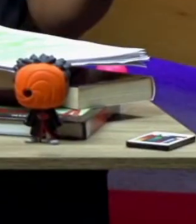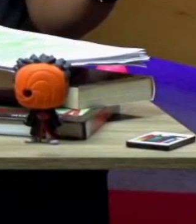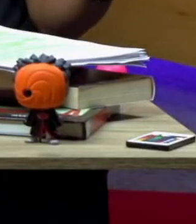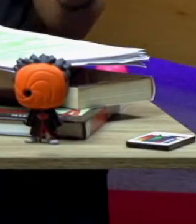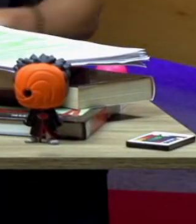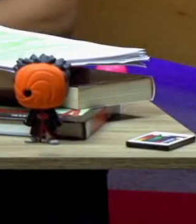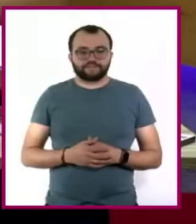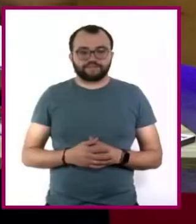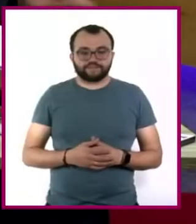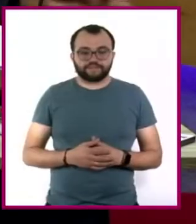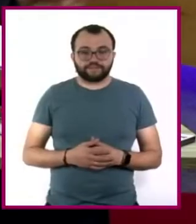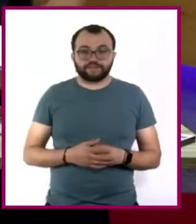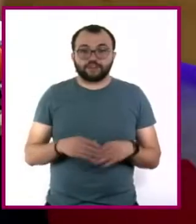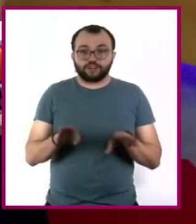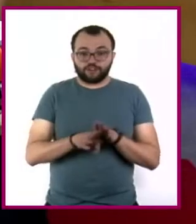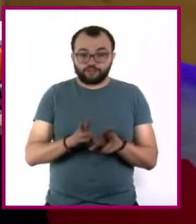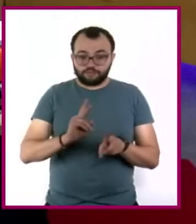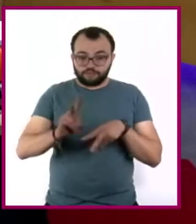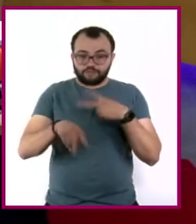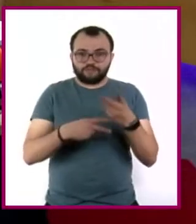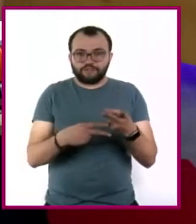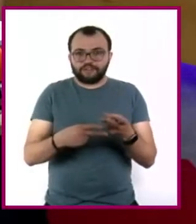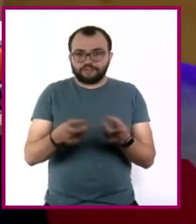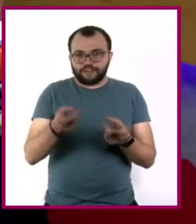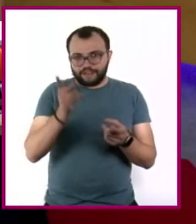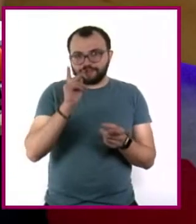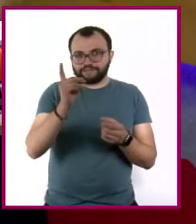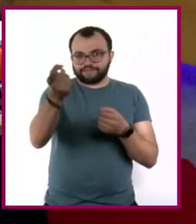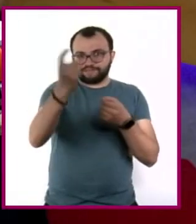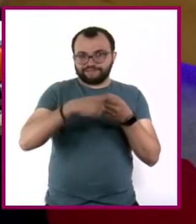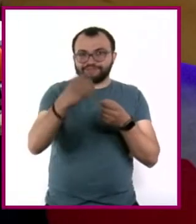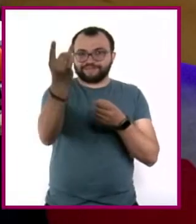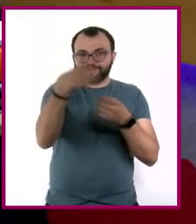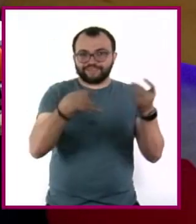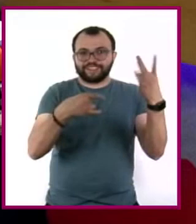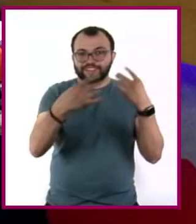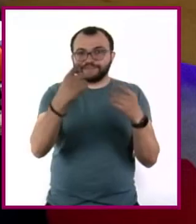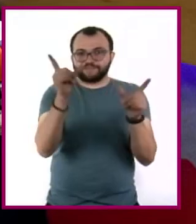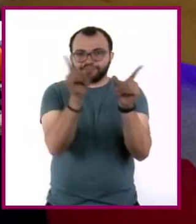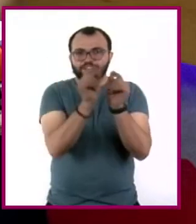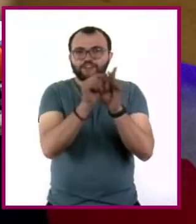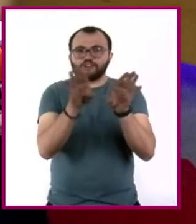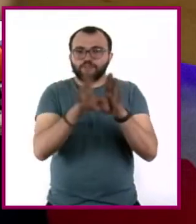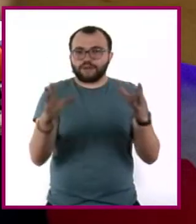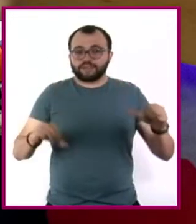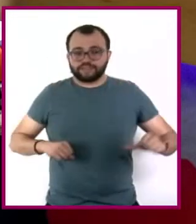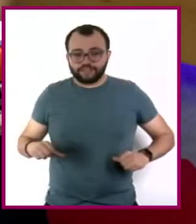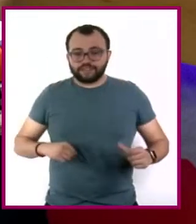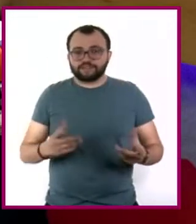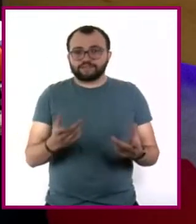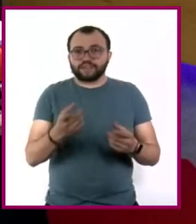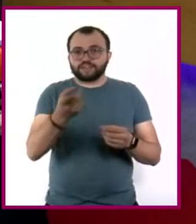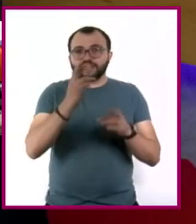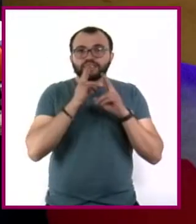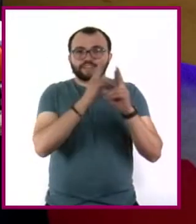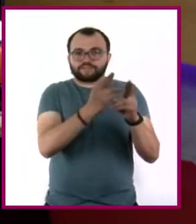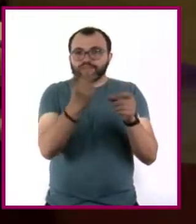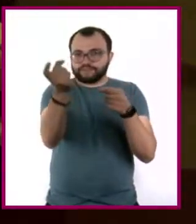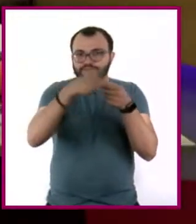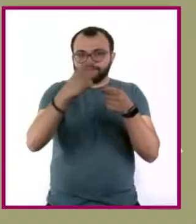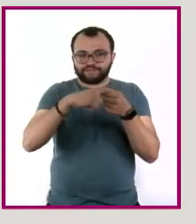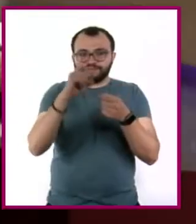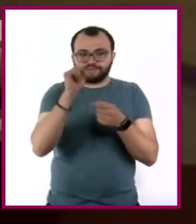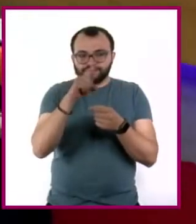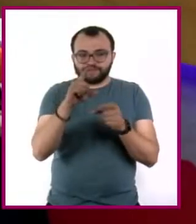¿Cómo les fue? Seguro increíble. Envíenos sus resúmenes y cuéntenos cómo les fue la actividad. Mándenos sus respuestas y resúmenes a nuestras redes